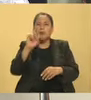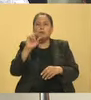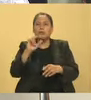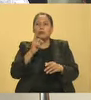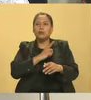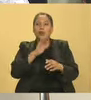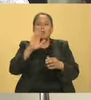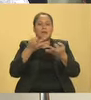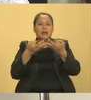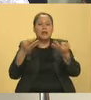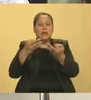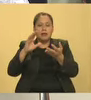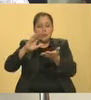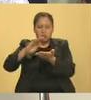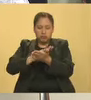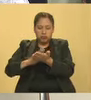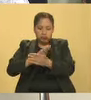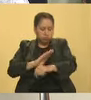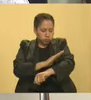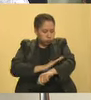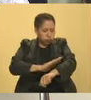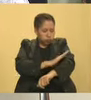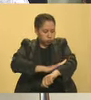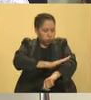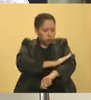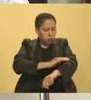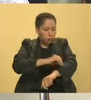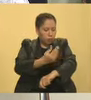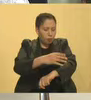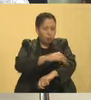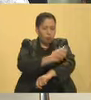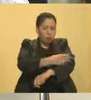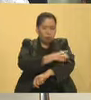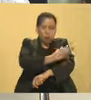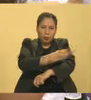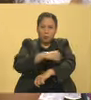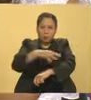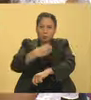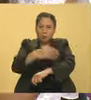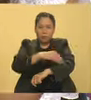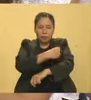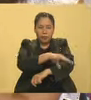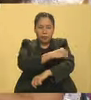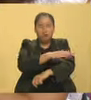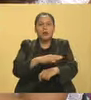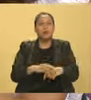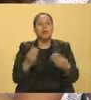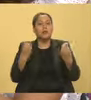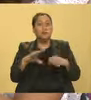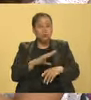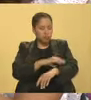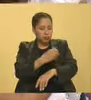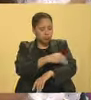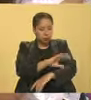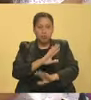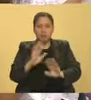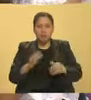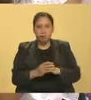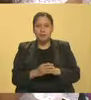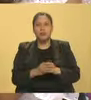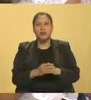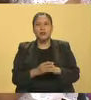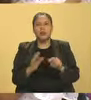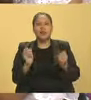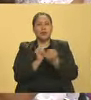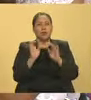estuvieras exfoliando y se van eliminando los vellitos. ¿Cómo se van ¿verdad? Eliminando? Sí, sí, sí es total, porque digo, comparación